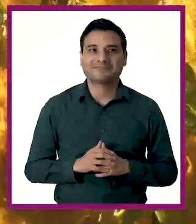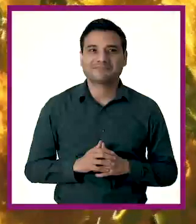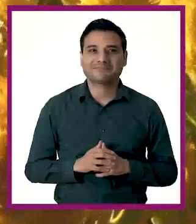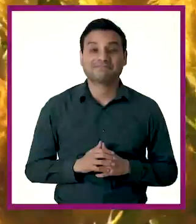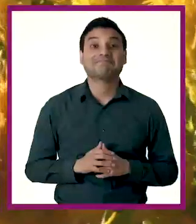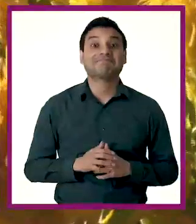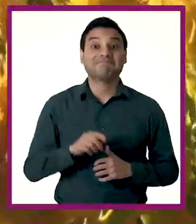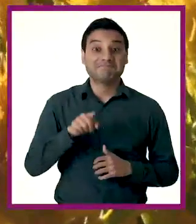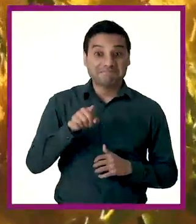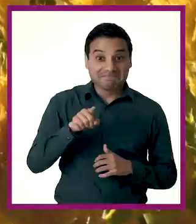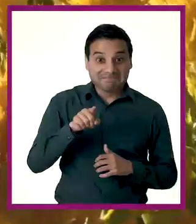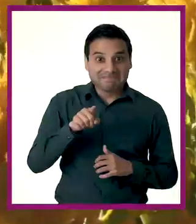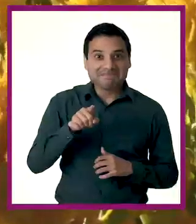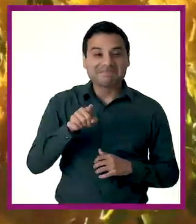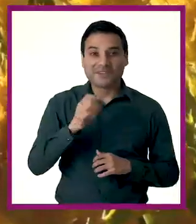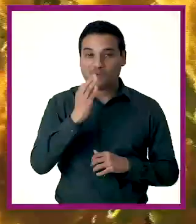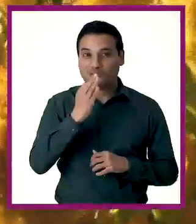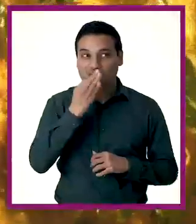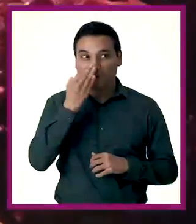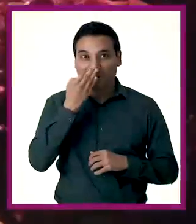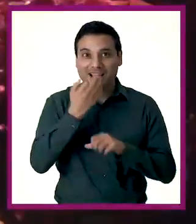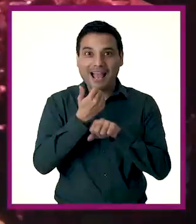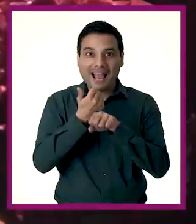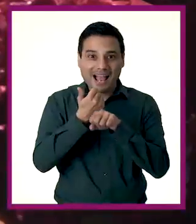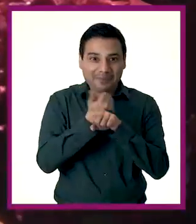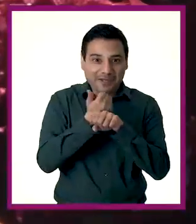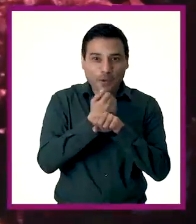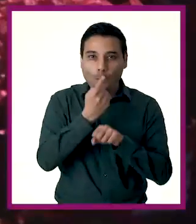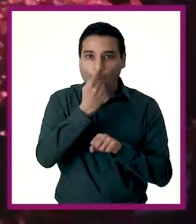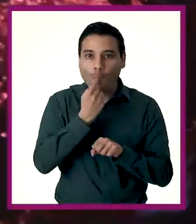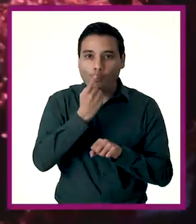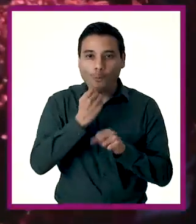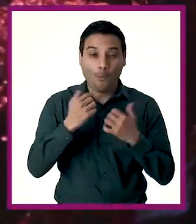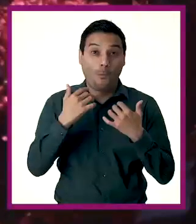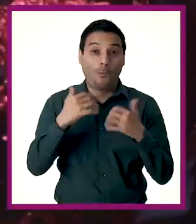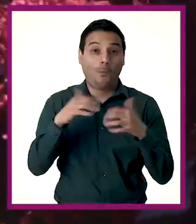taparla. Celosía amarilla y celosía roja.